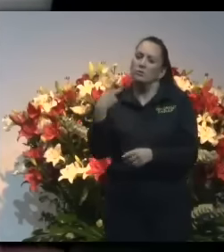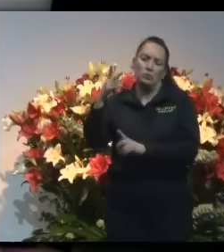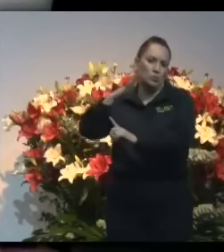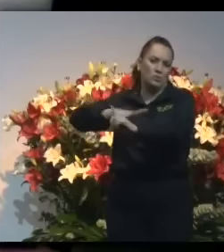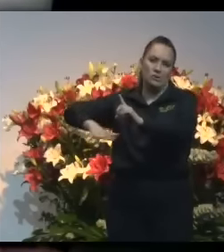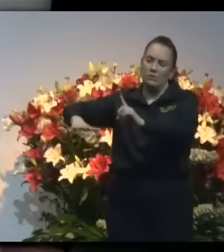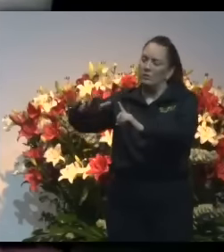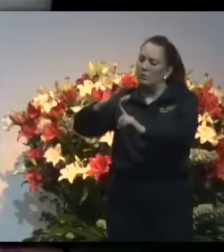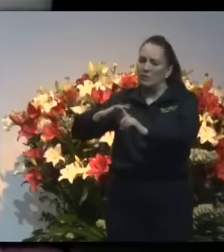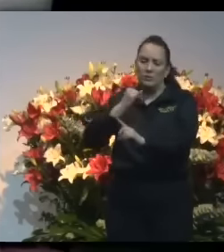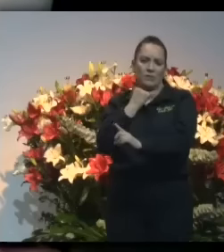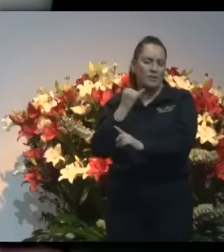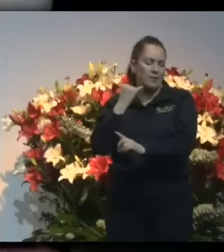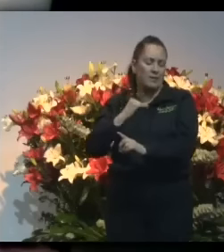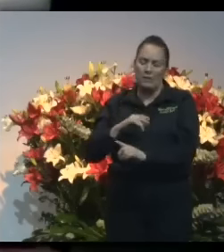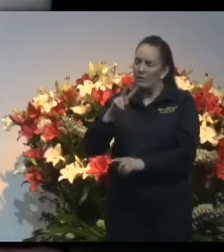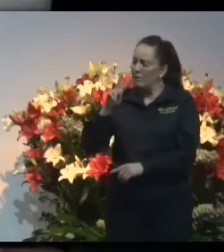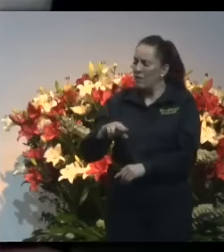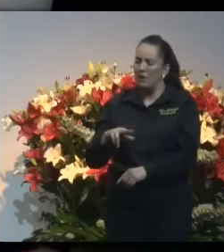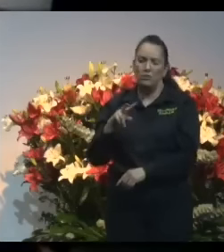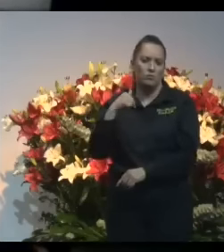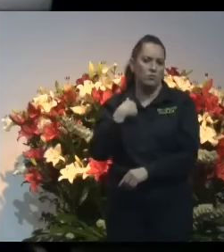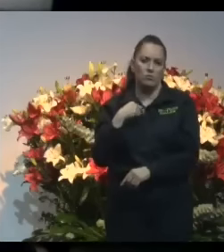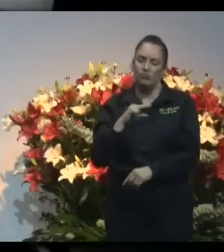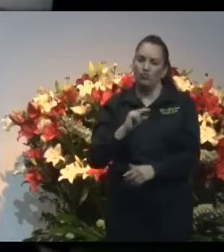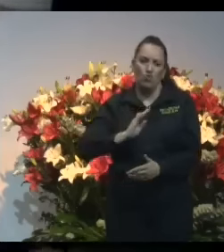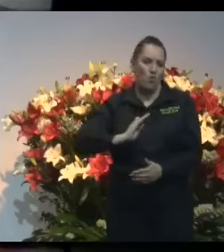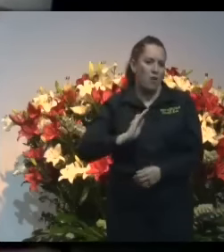parece inaceptable. Muchas gracias.